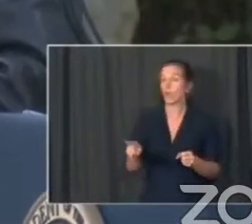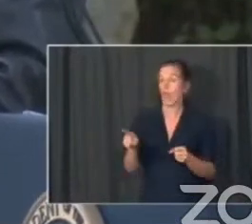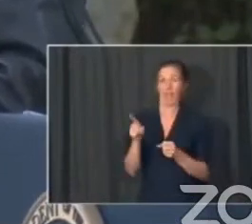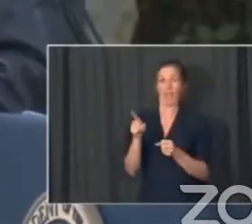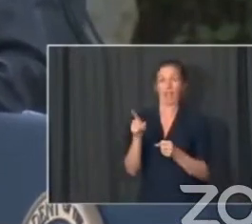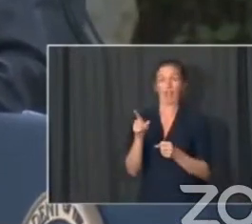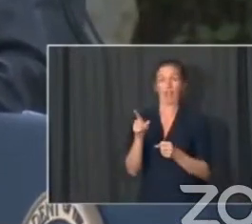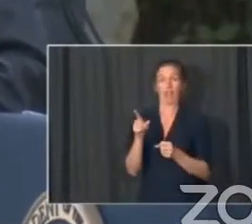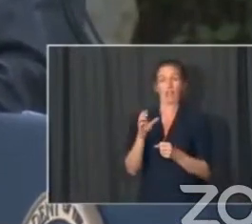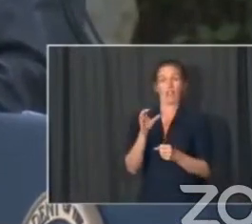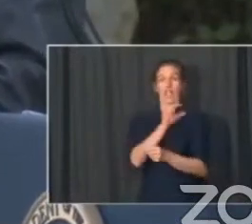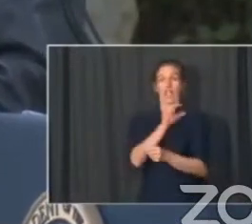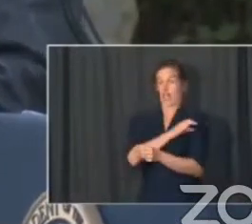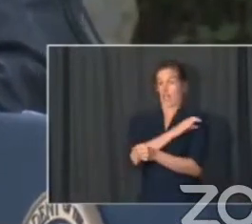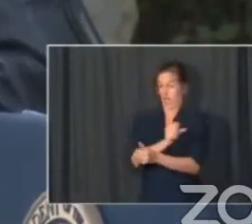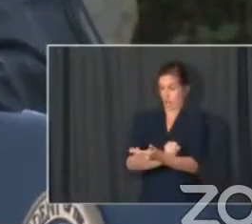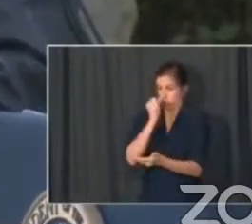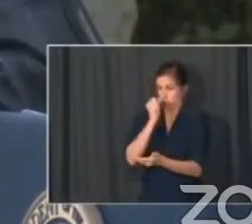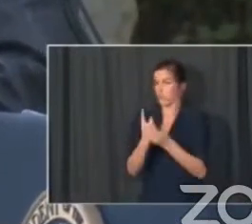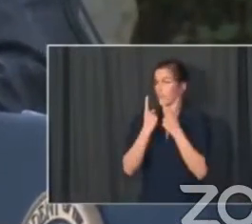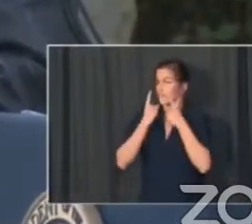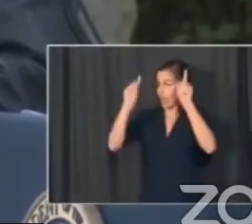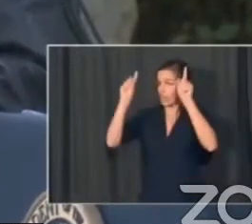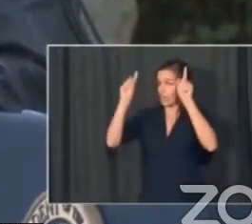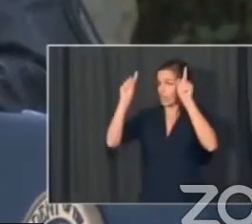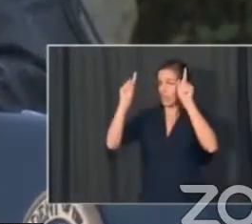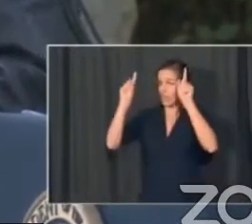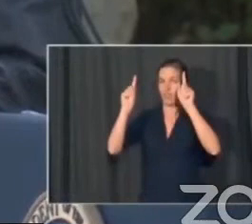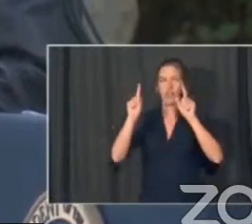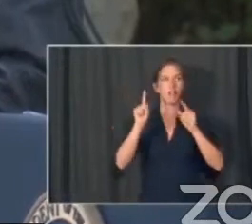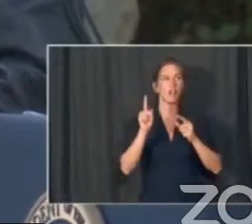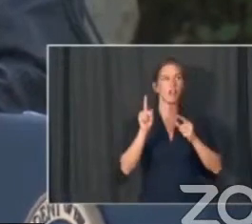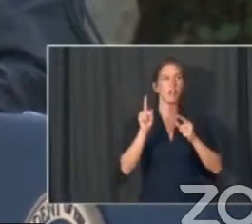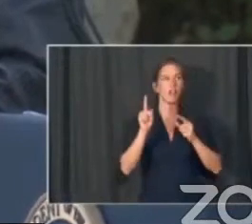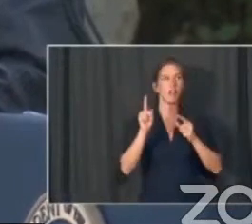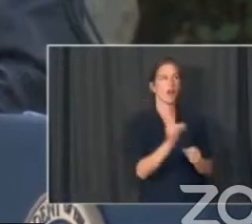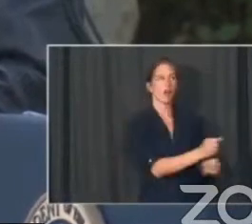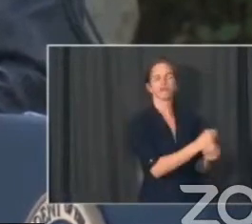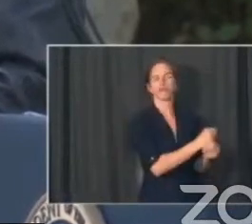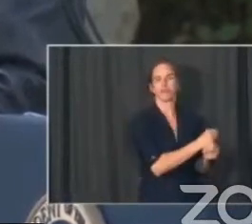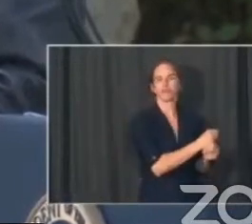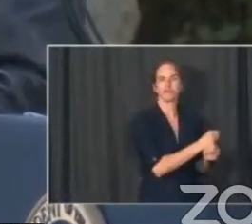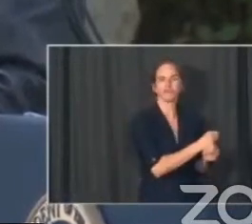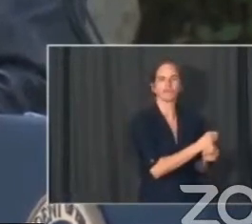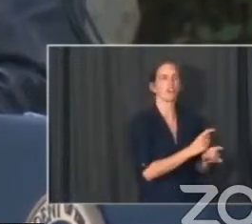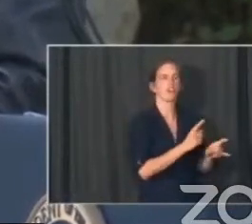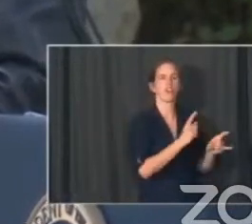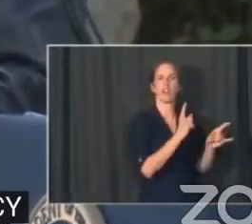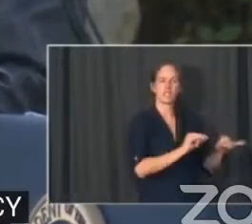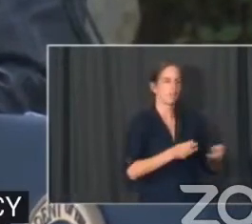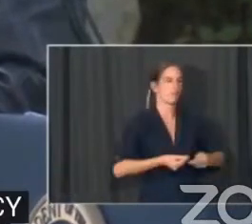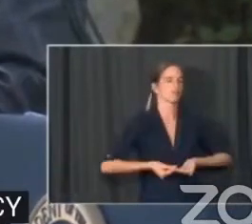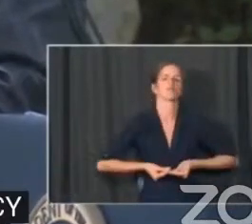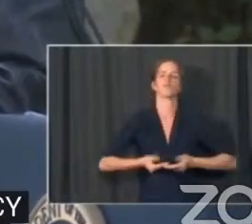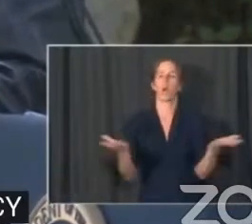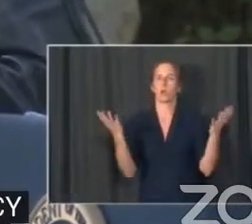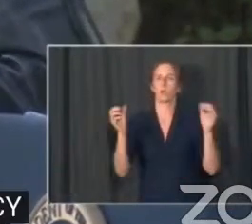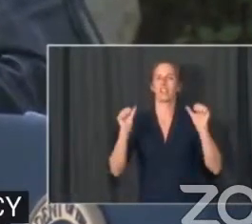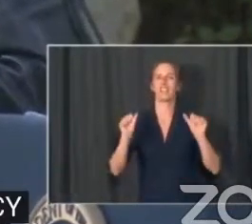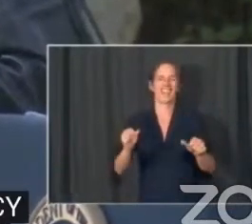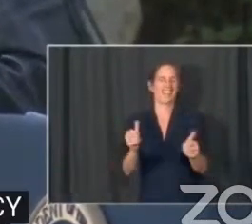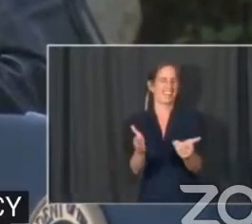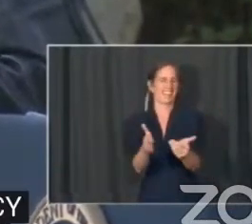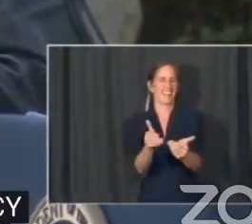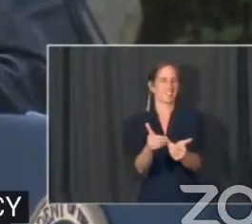son responsables o están encargadas de la vacuna, y de esta forma tenemos